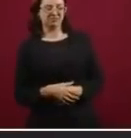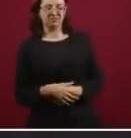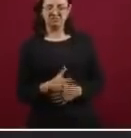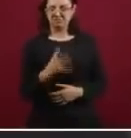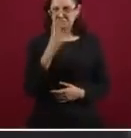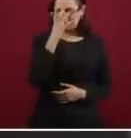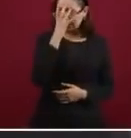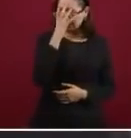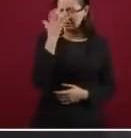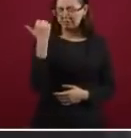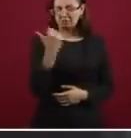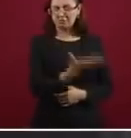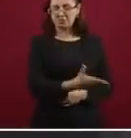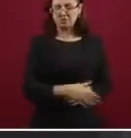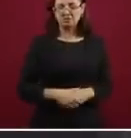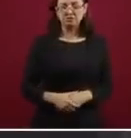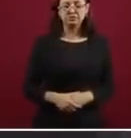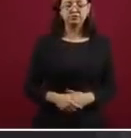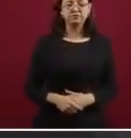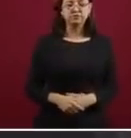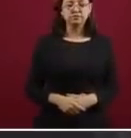ayer que una periodista